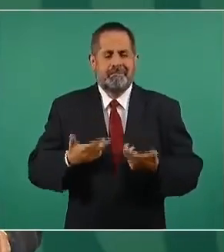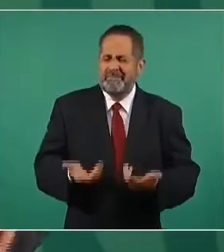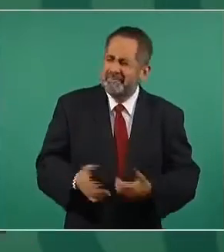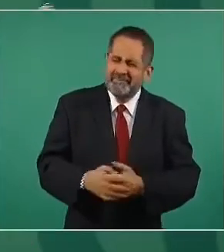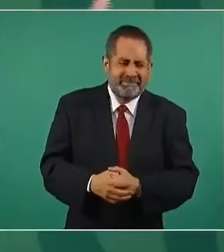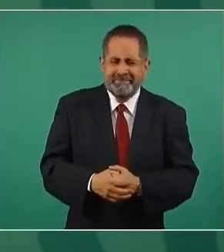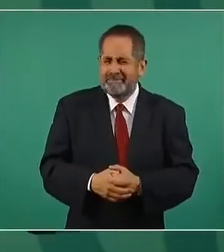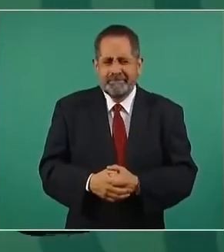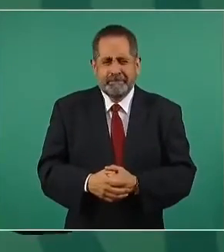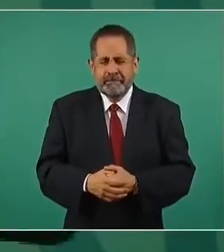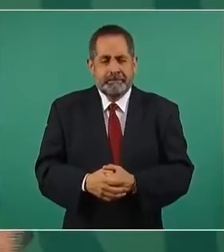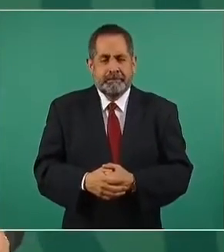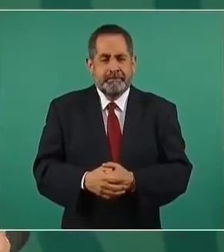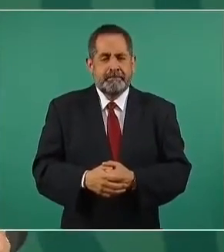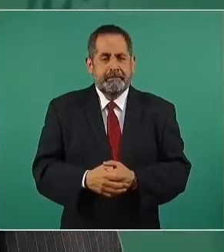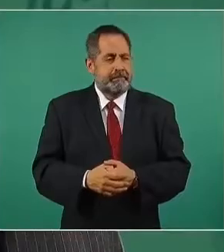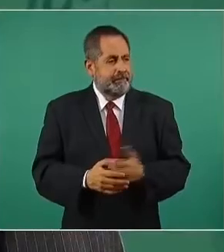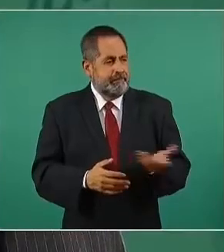¿Y qué fue